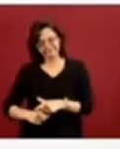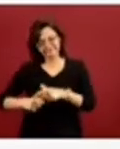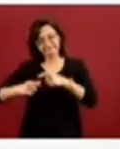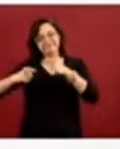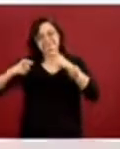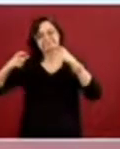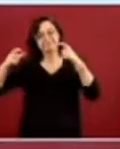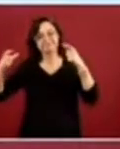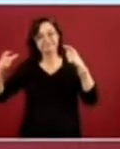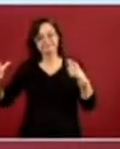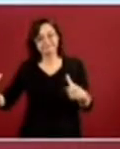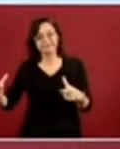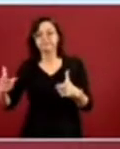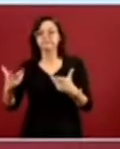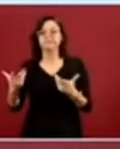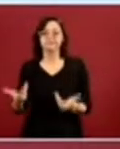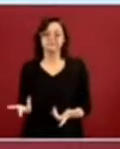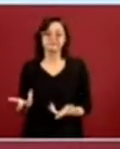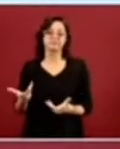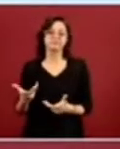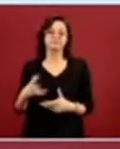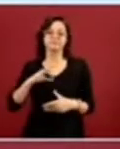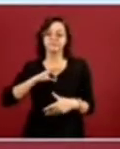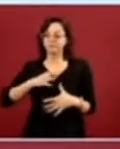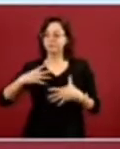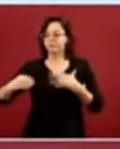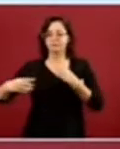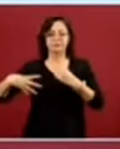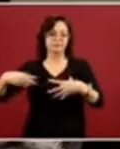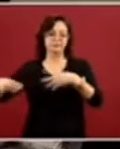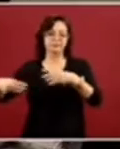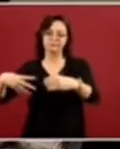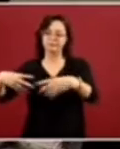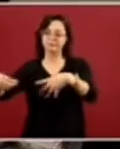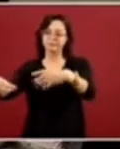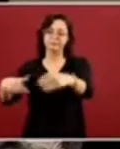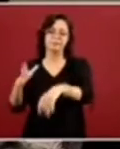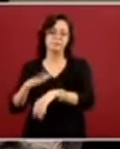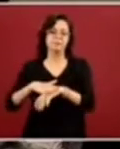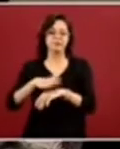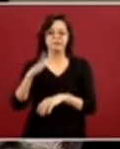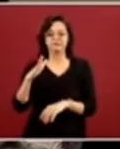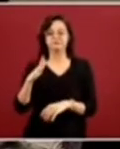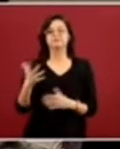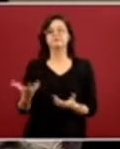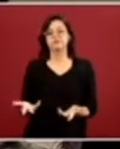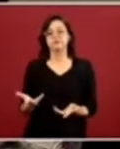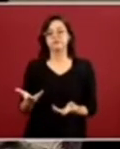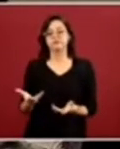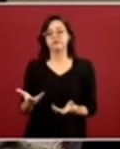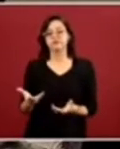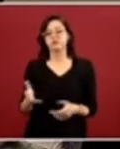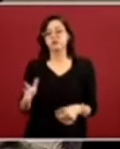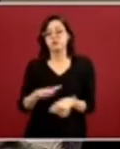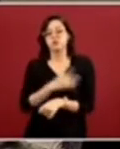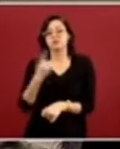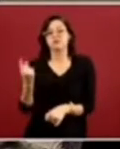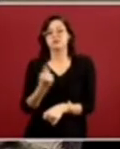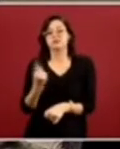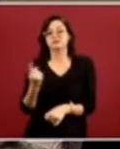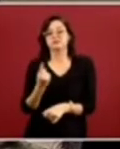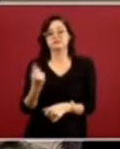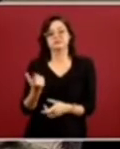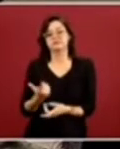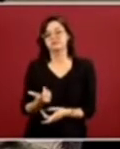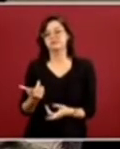empiece a repuntar como la región con la transmisión más activa, y la transmisión más activa la estimamos precisamente por la proporción